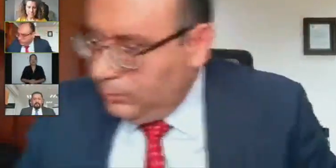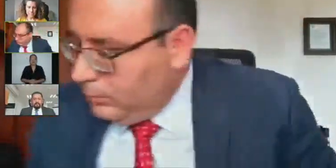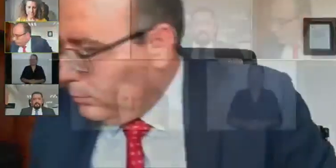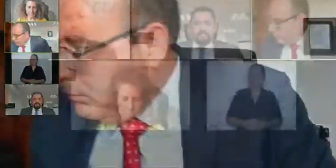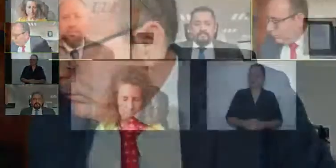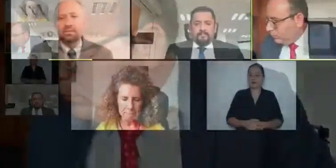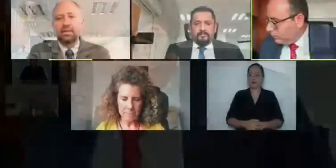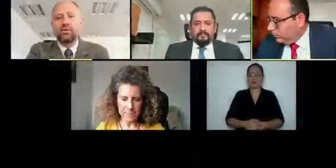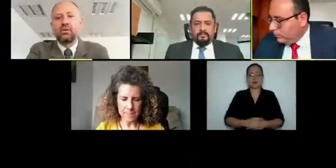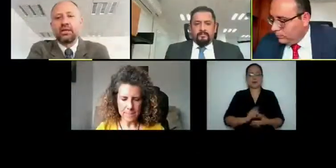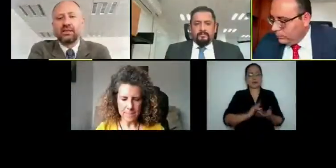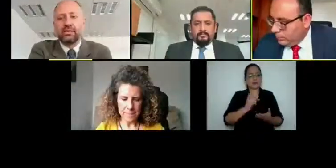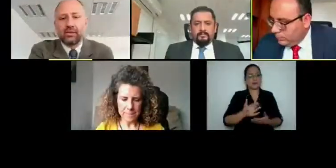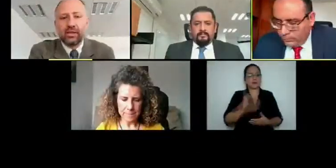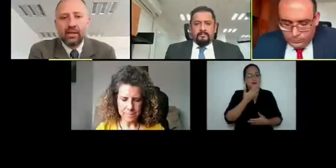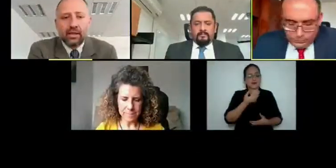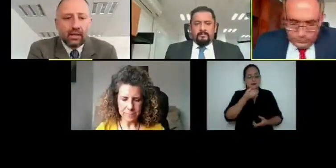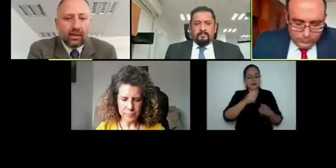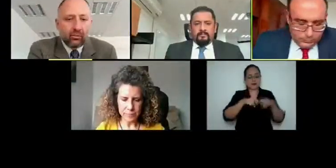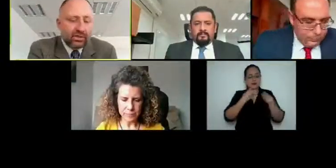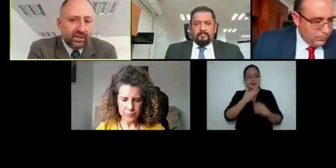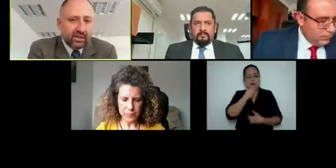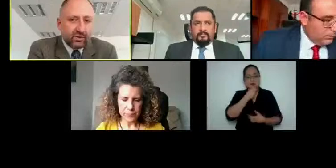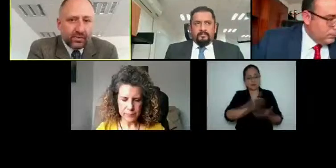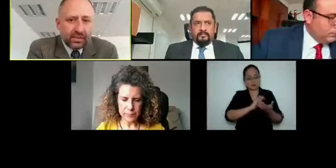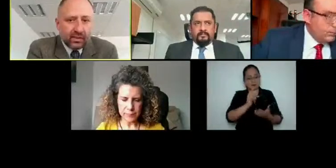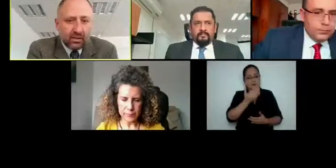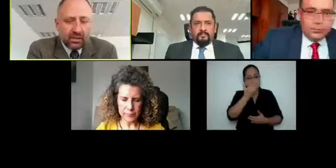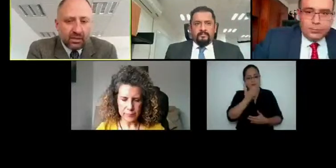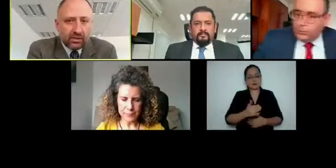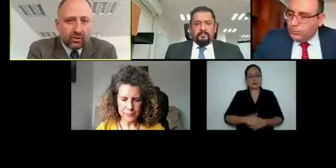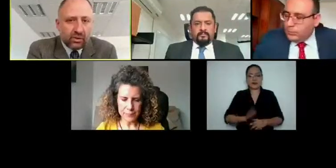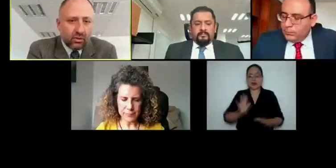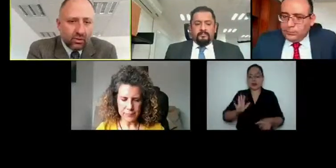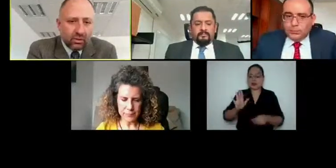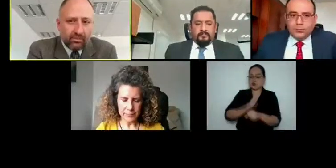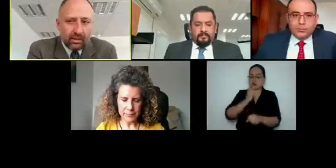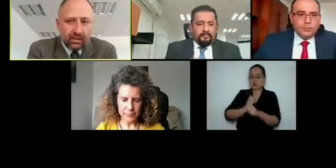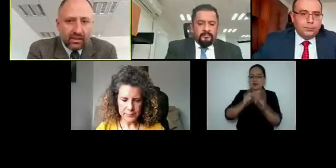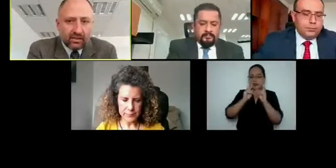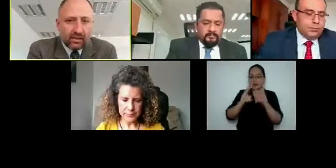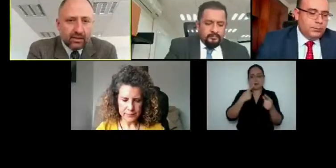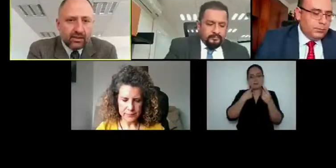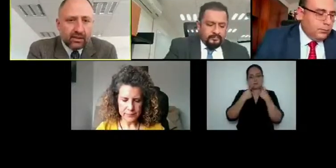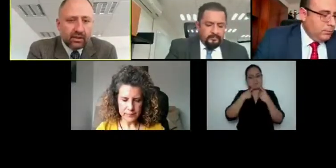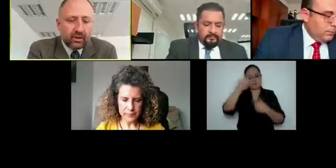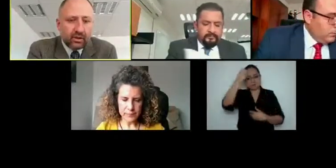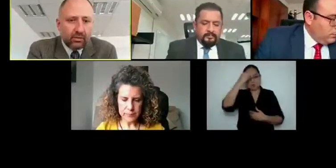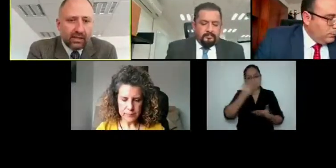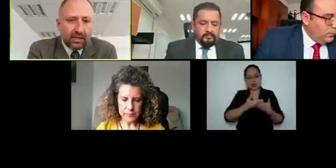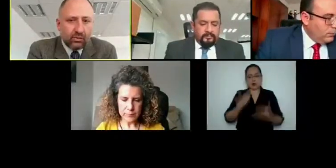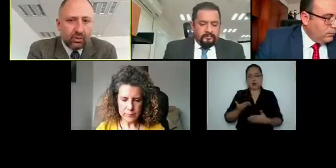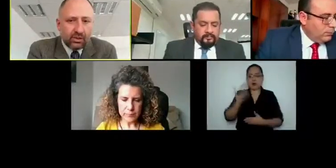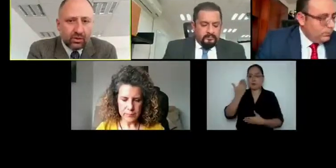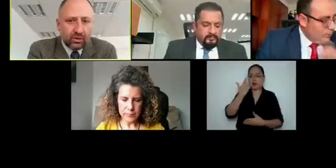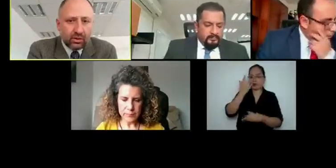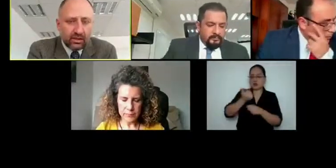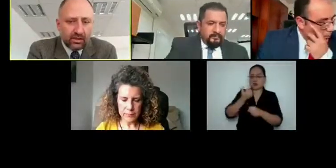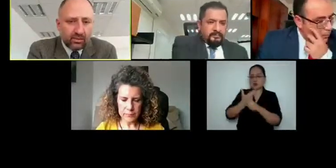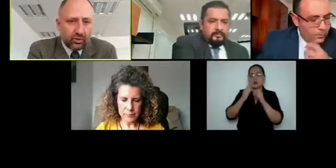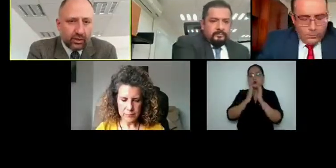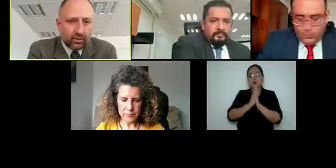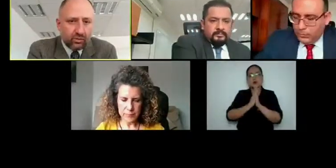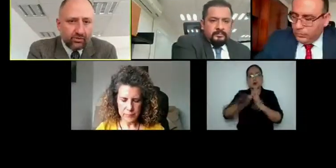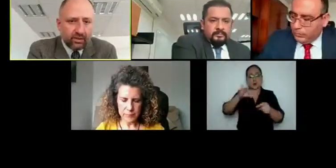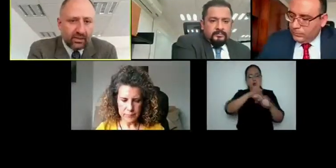Al contrario, magistrado, gracias a usted. Pues si está suficientemente discutido, le pediría al secretario que tomara la votación de